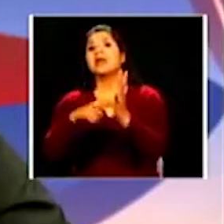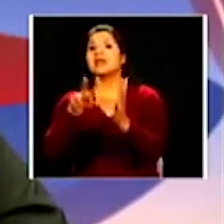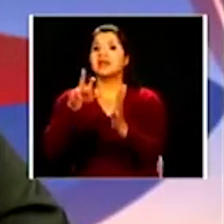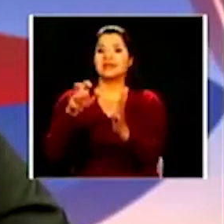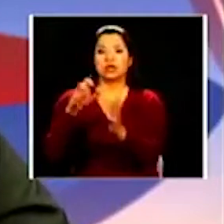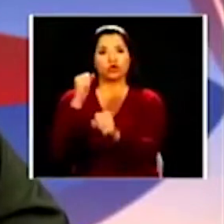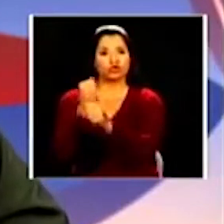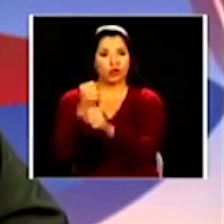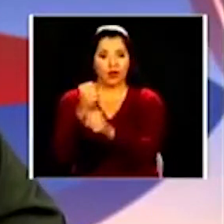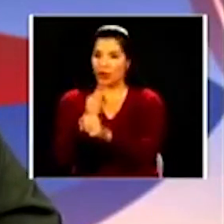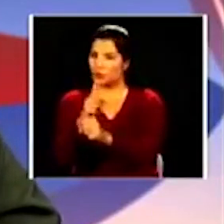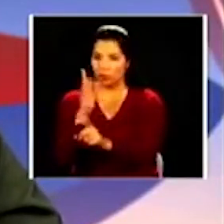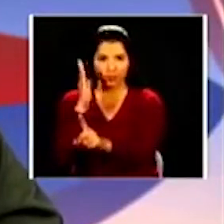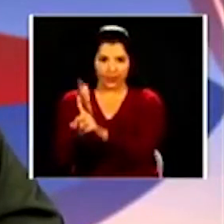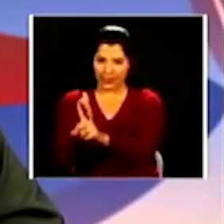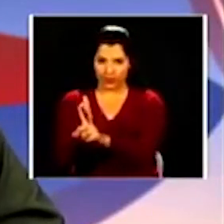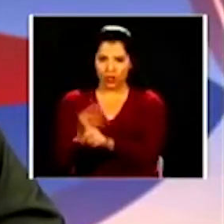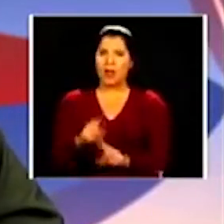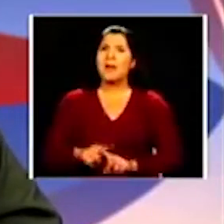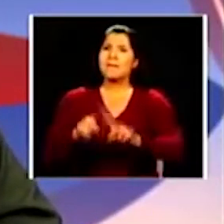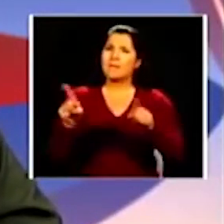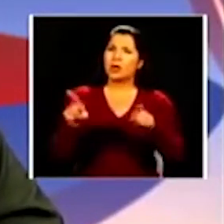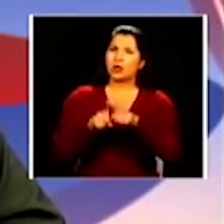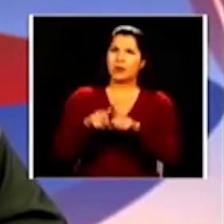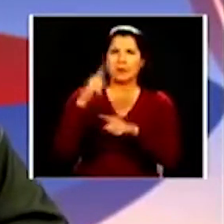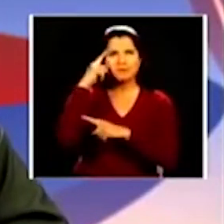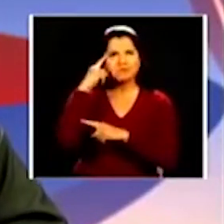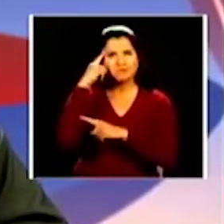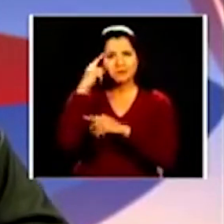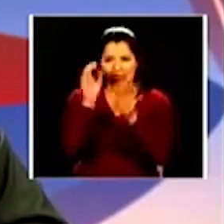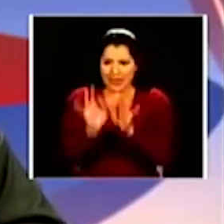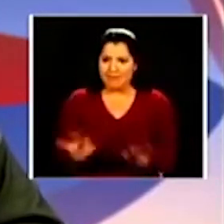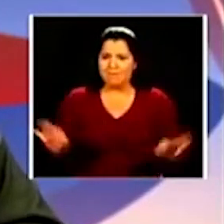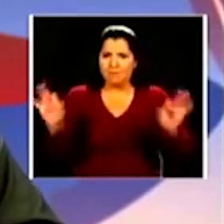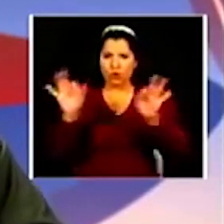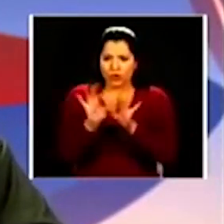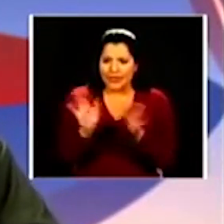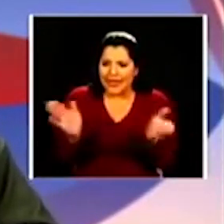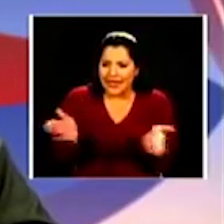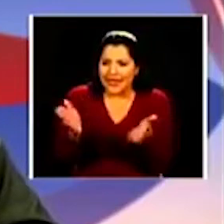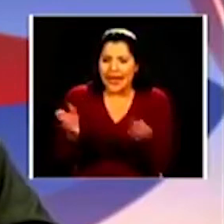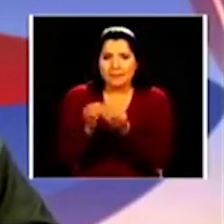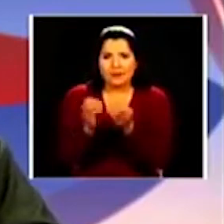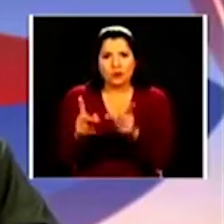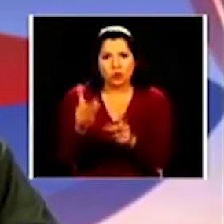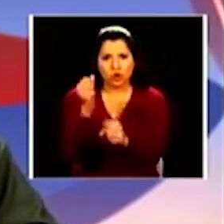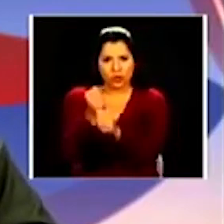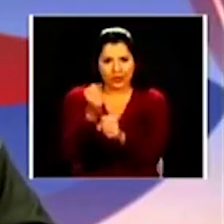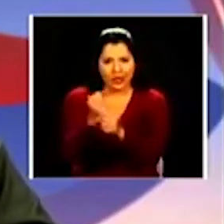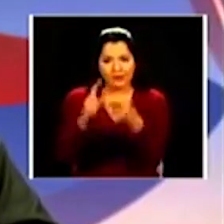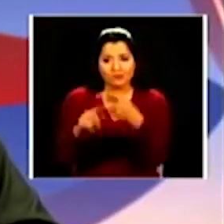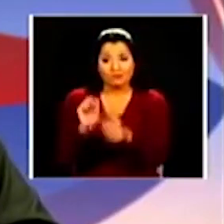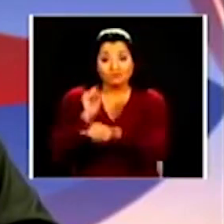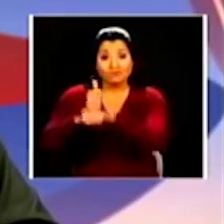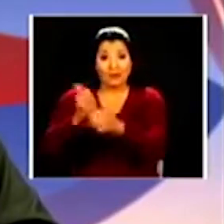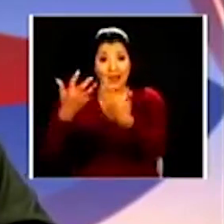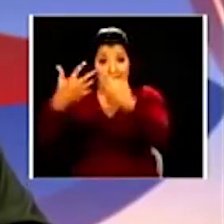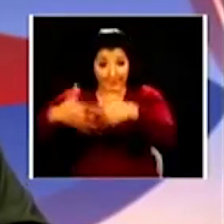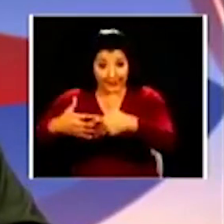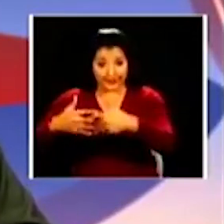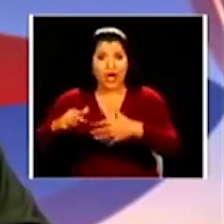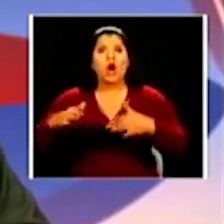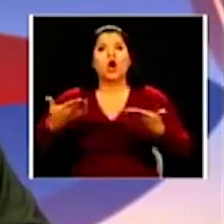la importancia de la generación de empleo y de la atracción de inversión extranjera y eso es solamente mejorando las condiciones